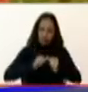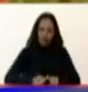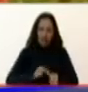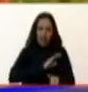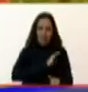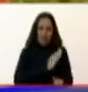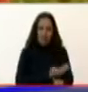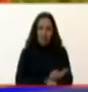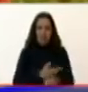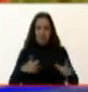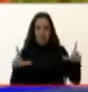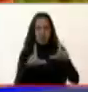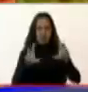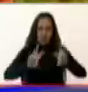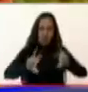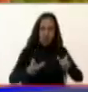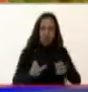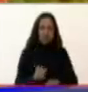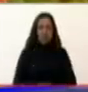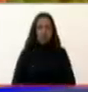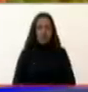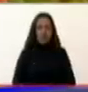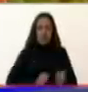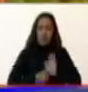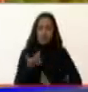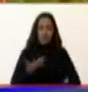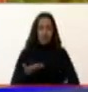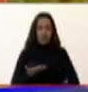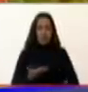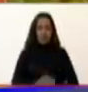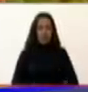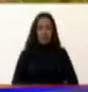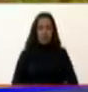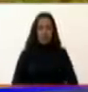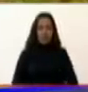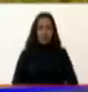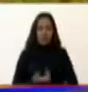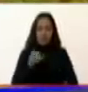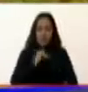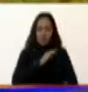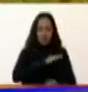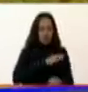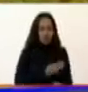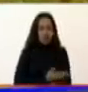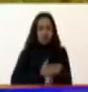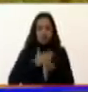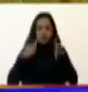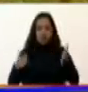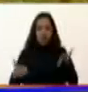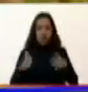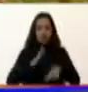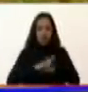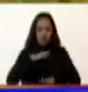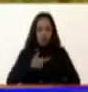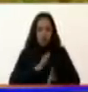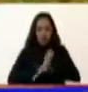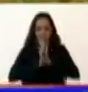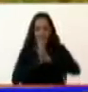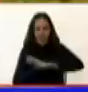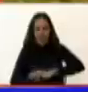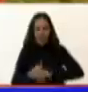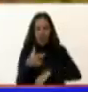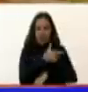poder mediático que el poder bancario y financiero. Y tienen un poderío gigantesco, que pueden destruir